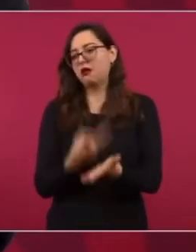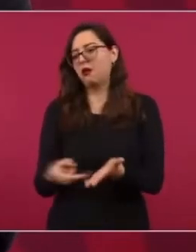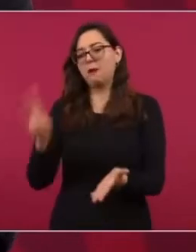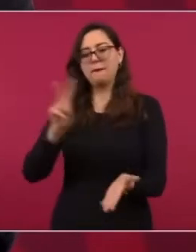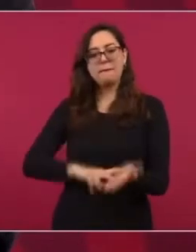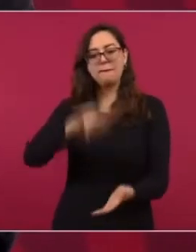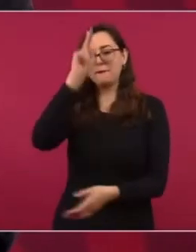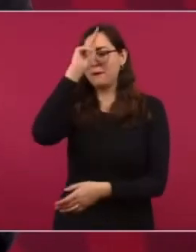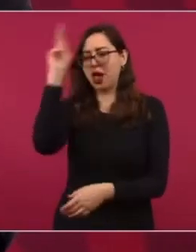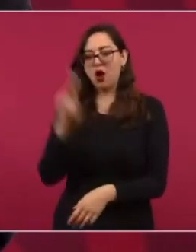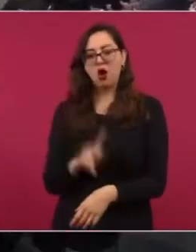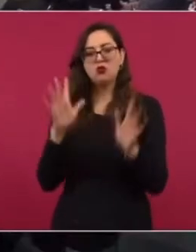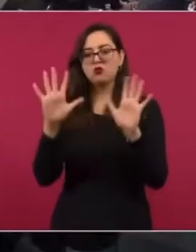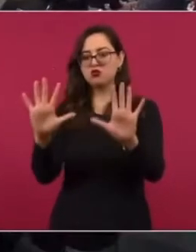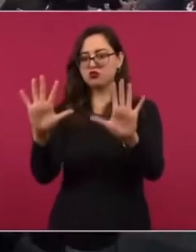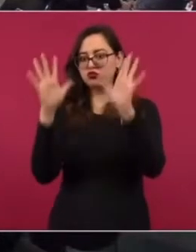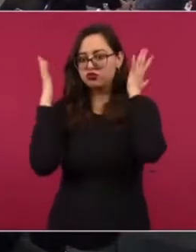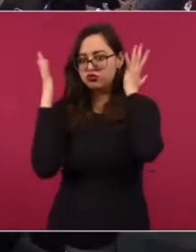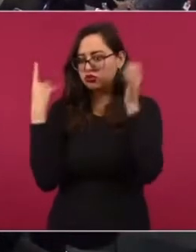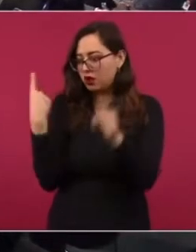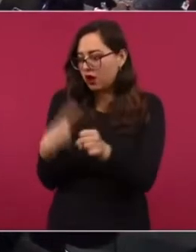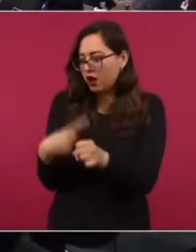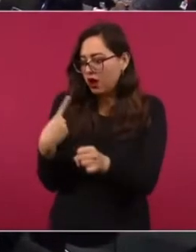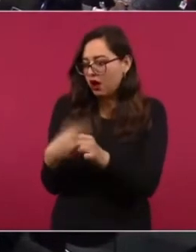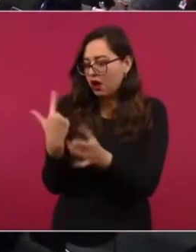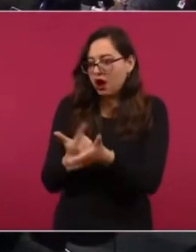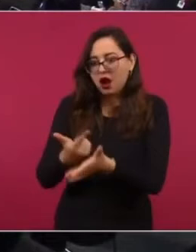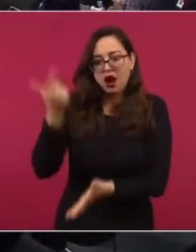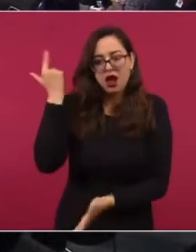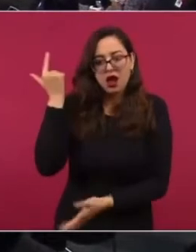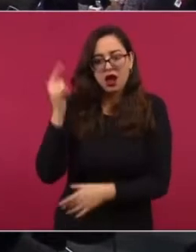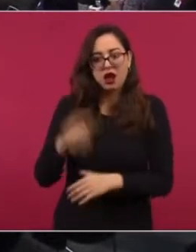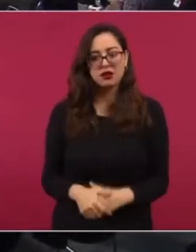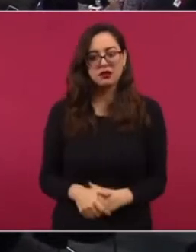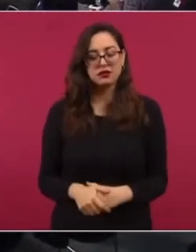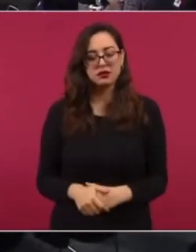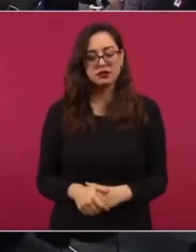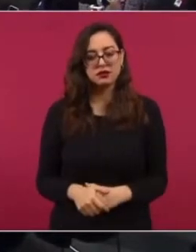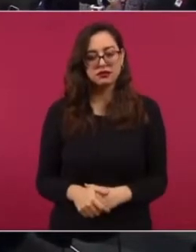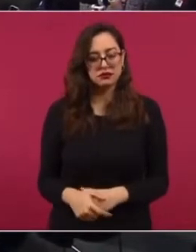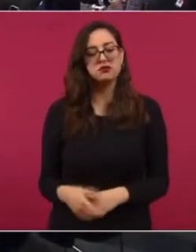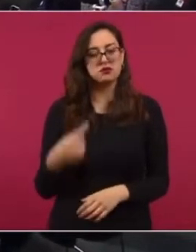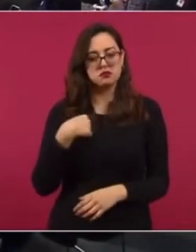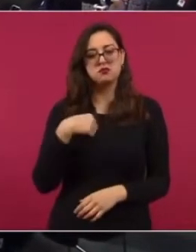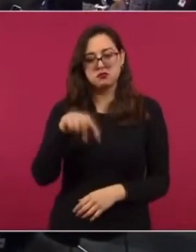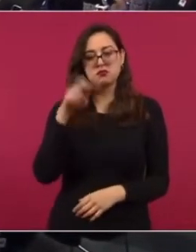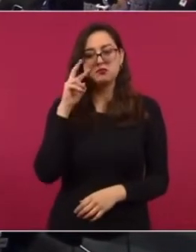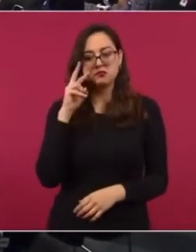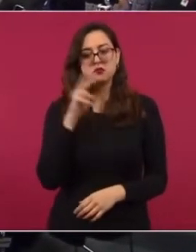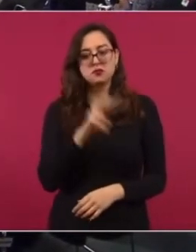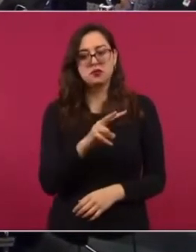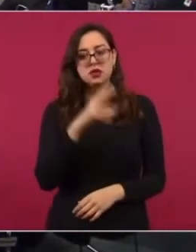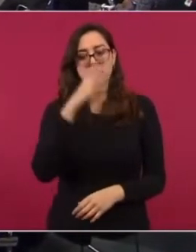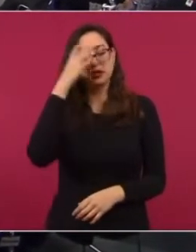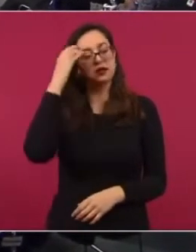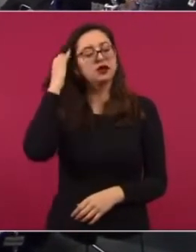Estaba yo viendo de que ahora, sin justificación, en una de